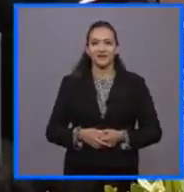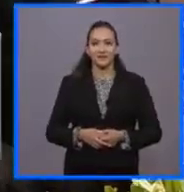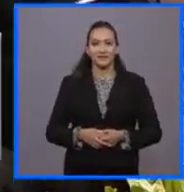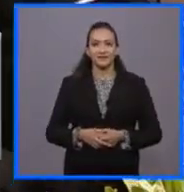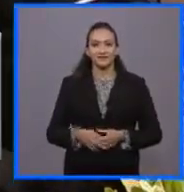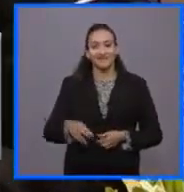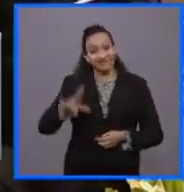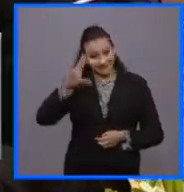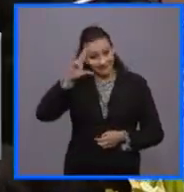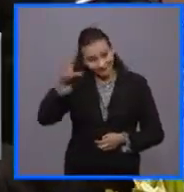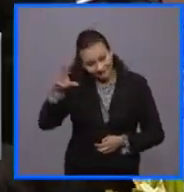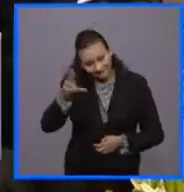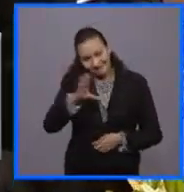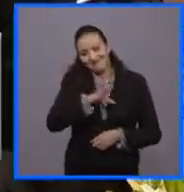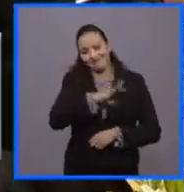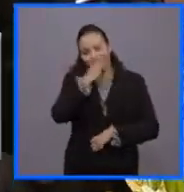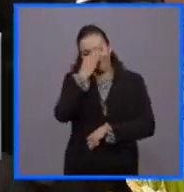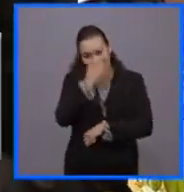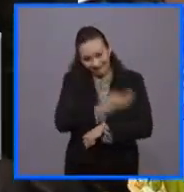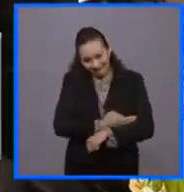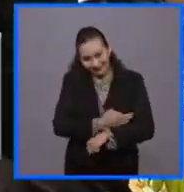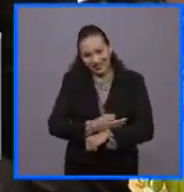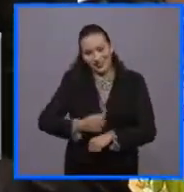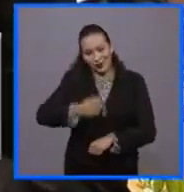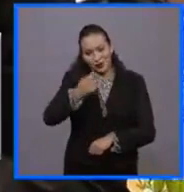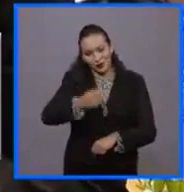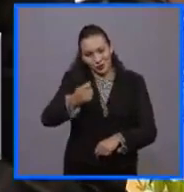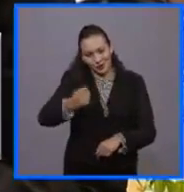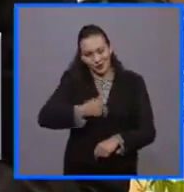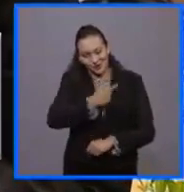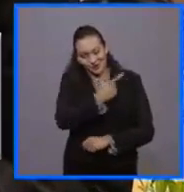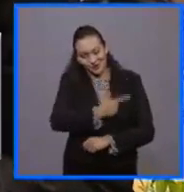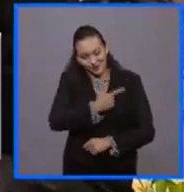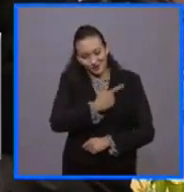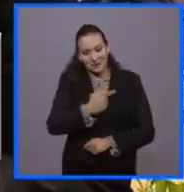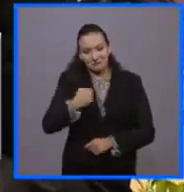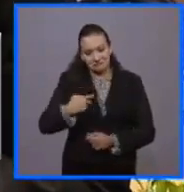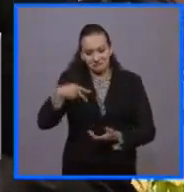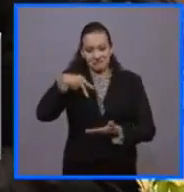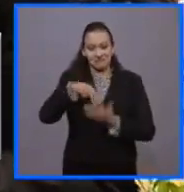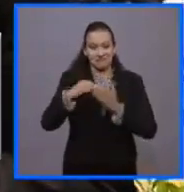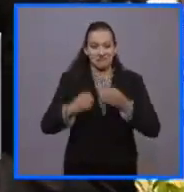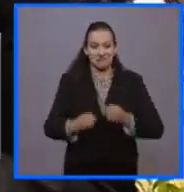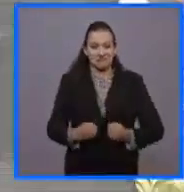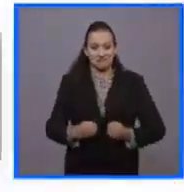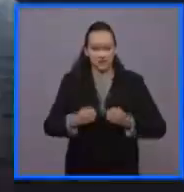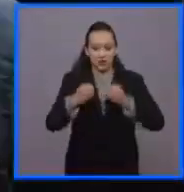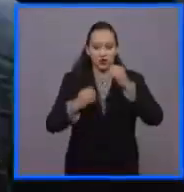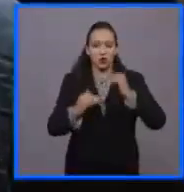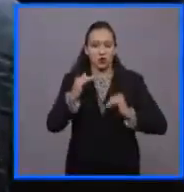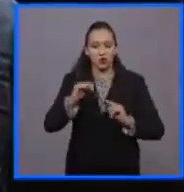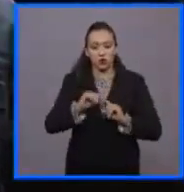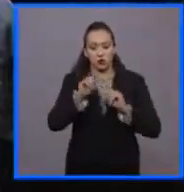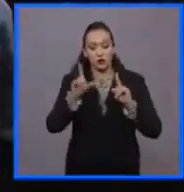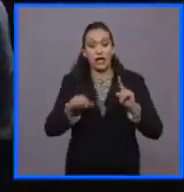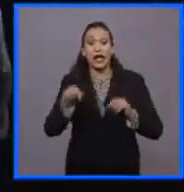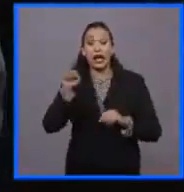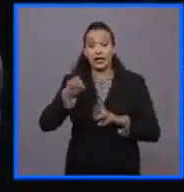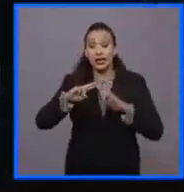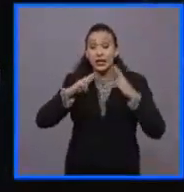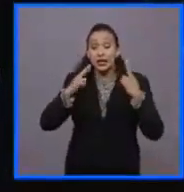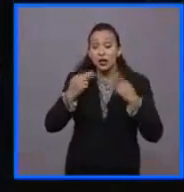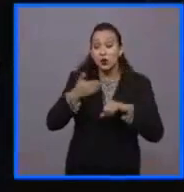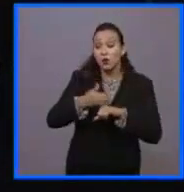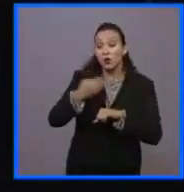Hola, ¿qué tal? Te saludo desde el edificio de la sede alterna de la Suprema Corte de Justicia de la Nación, donde se lleva a cabo la cuarta jornada